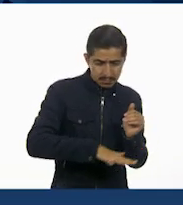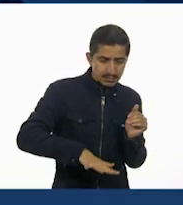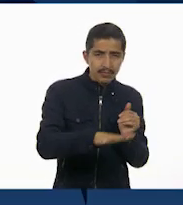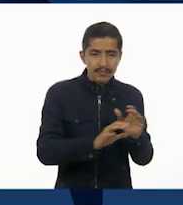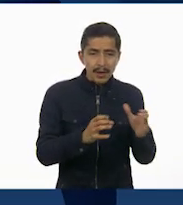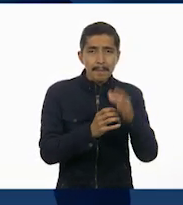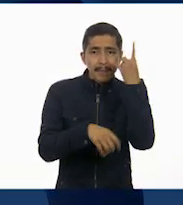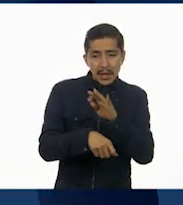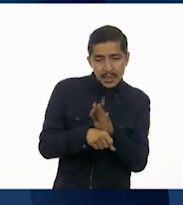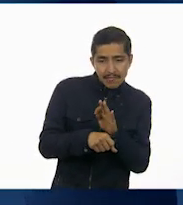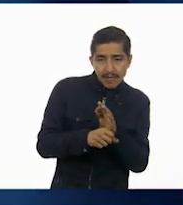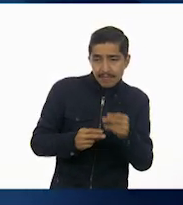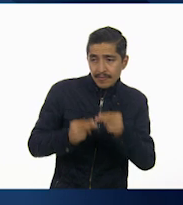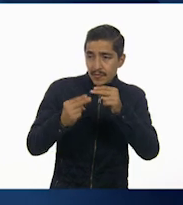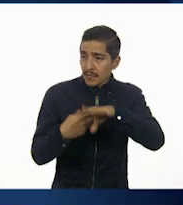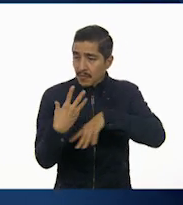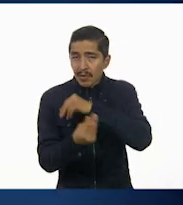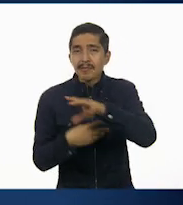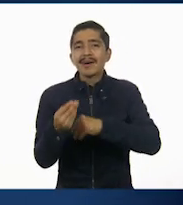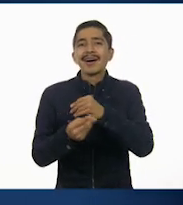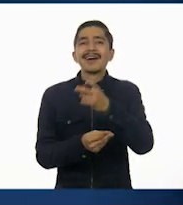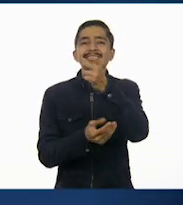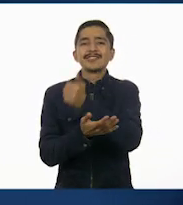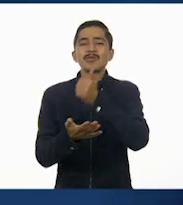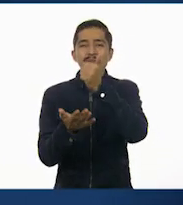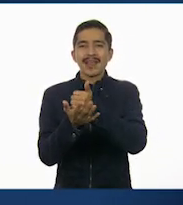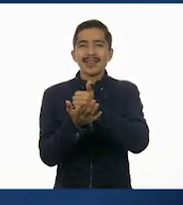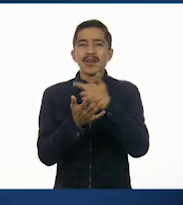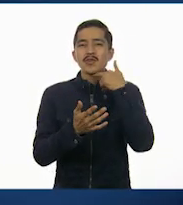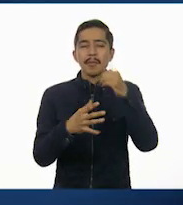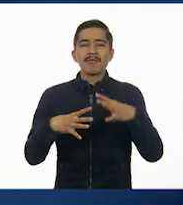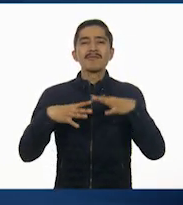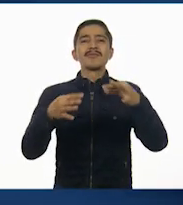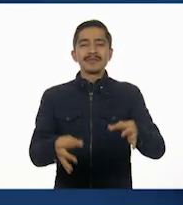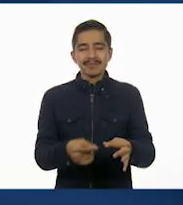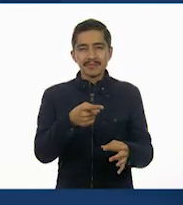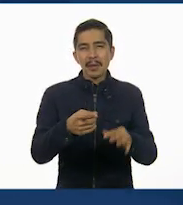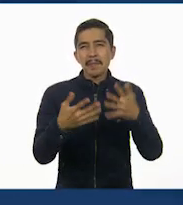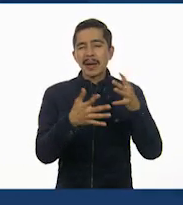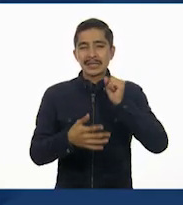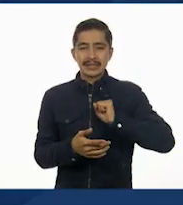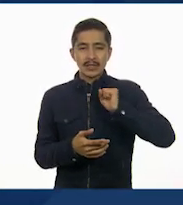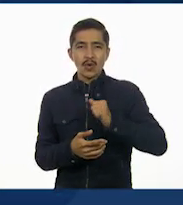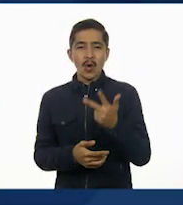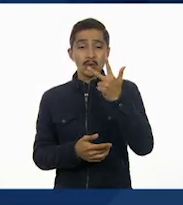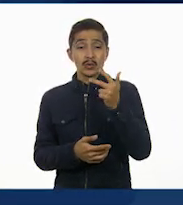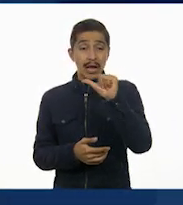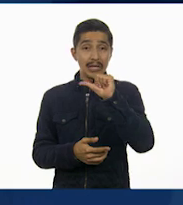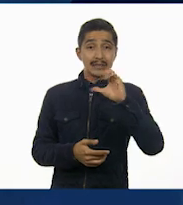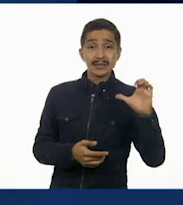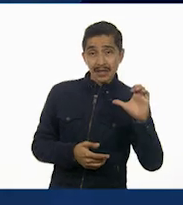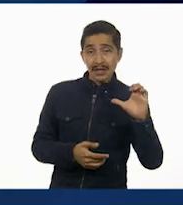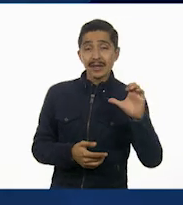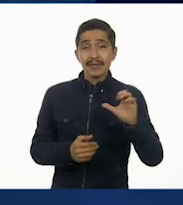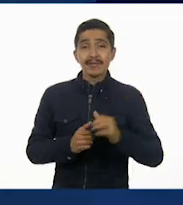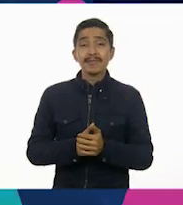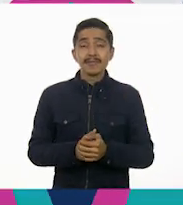y comerciar. Así surgió la ciudad de Roma, a mediados del siglo VIII a.C.